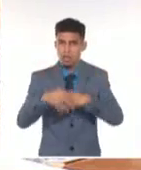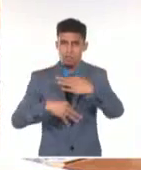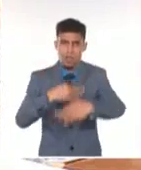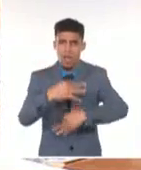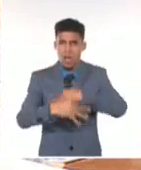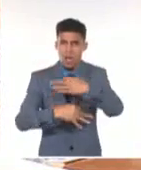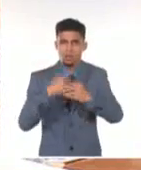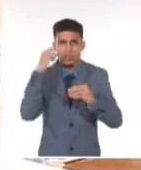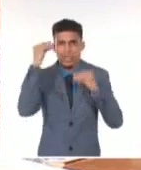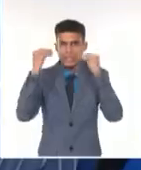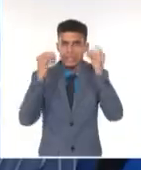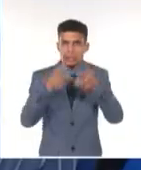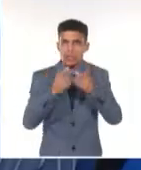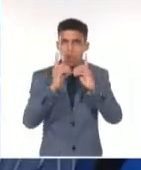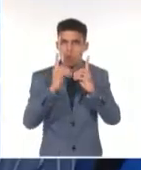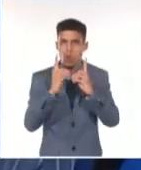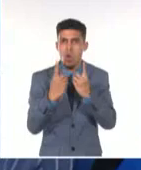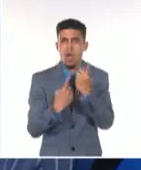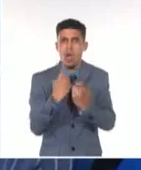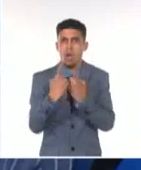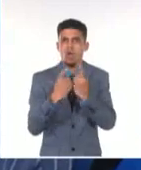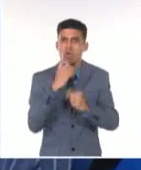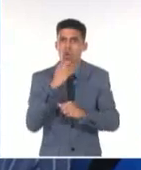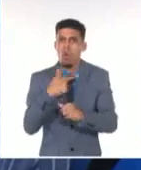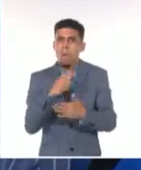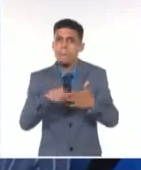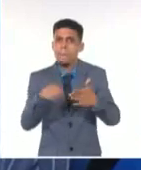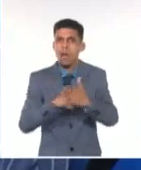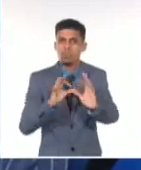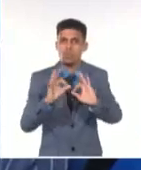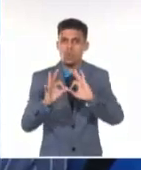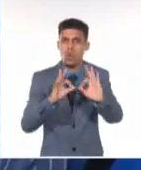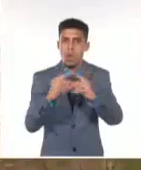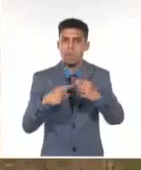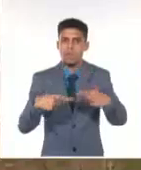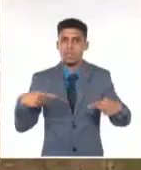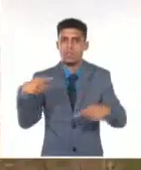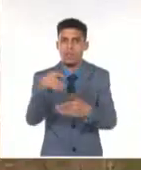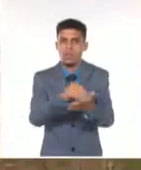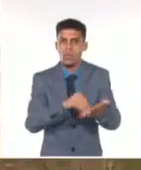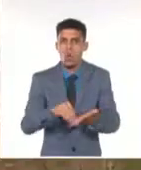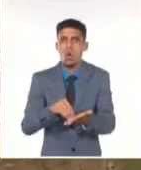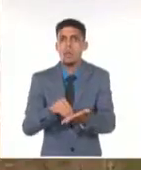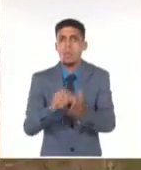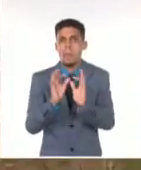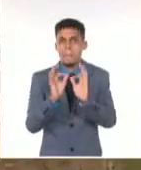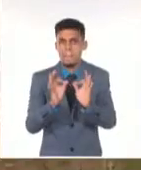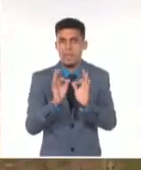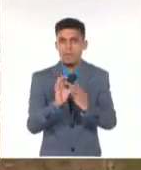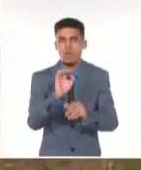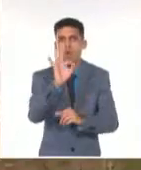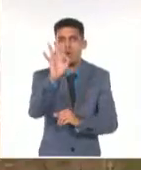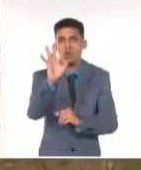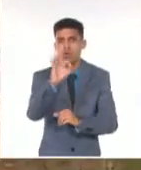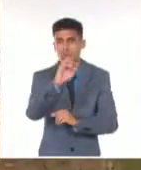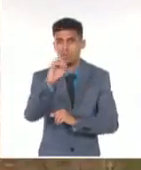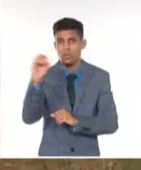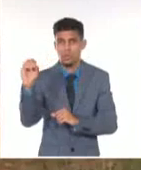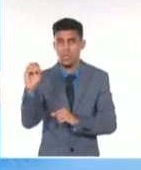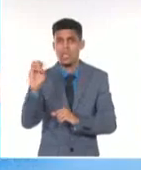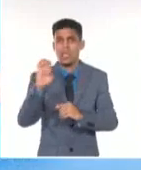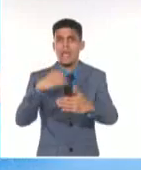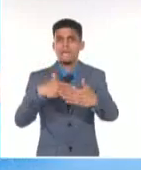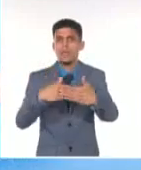el examen de acciones de protección concebidas principalmente en las más de 800